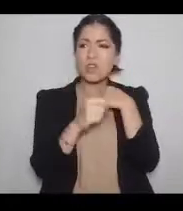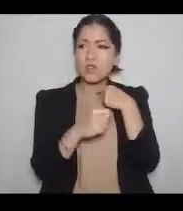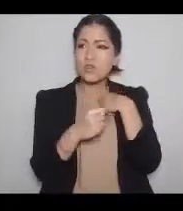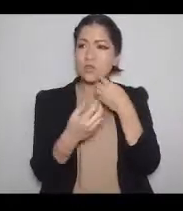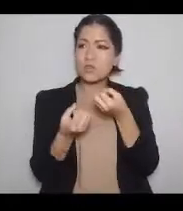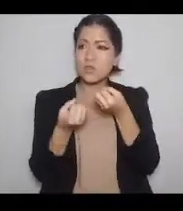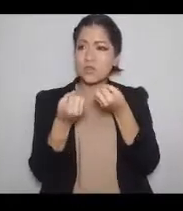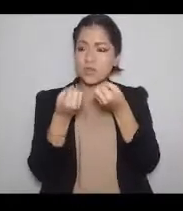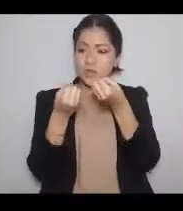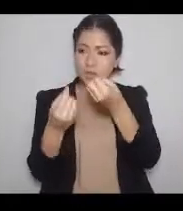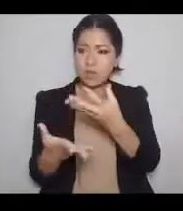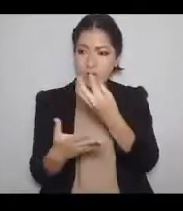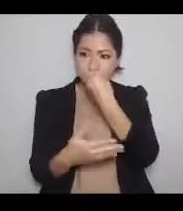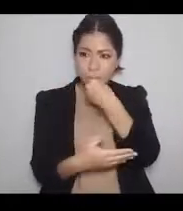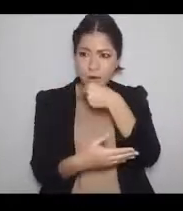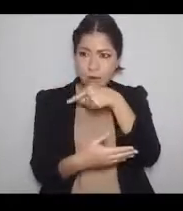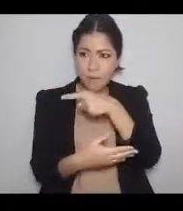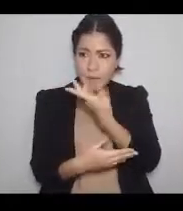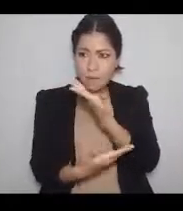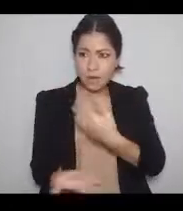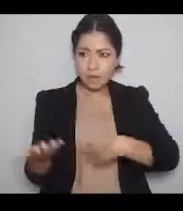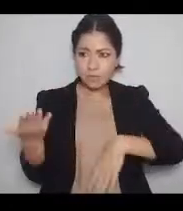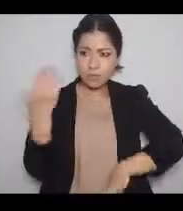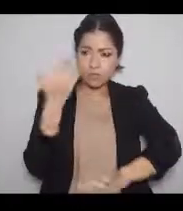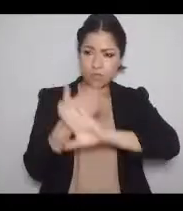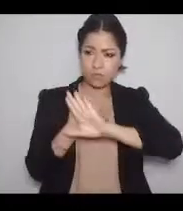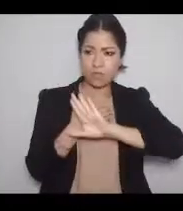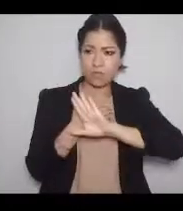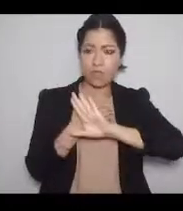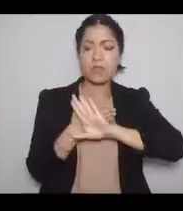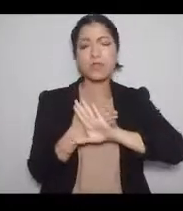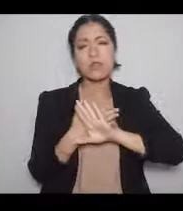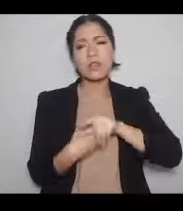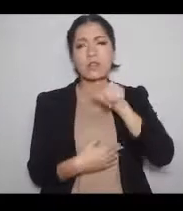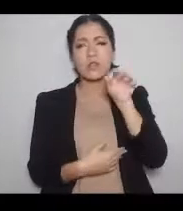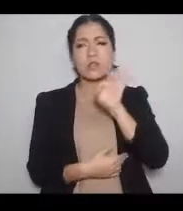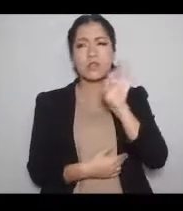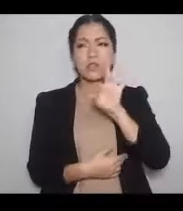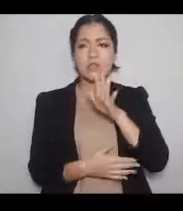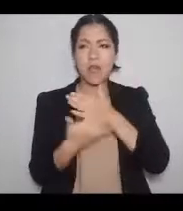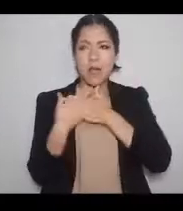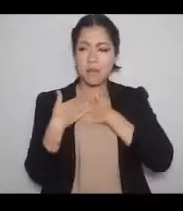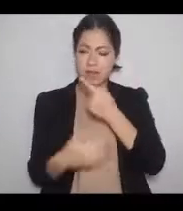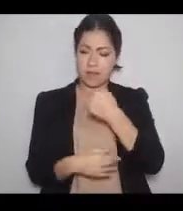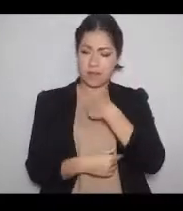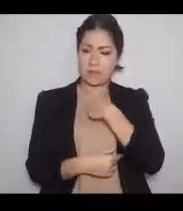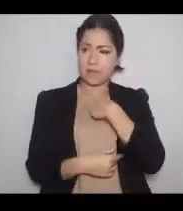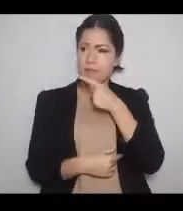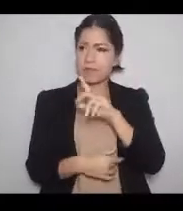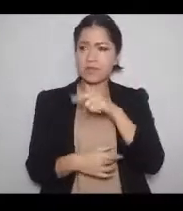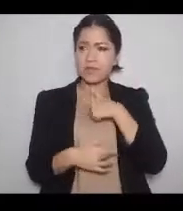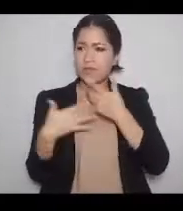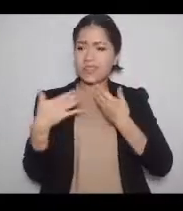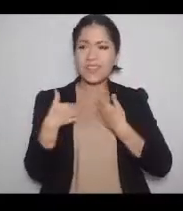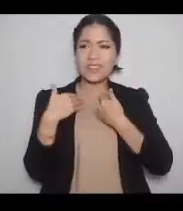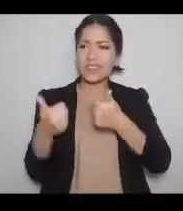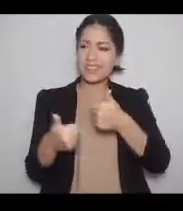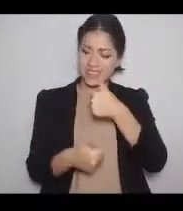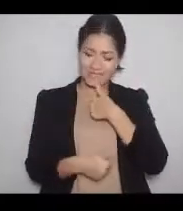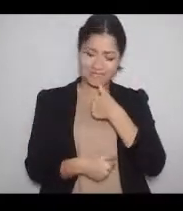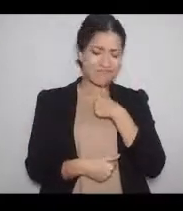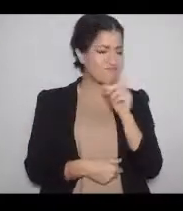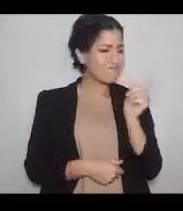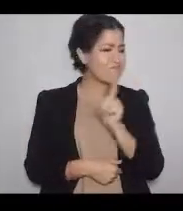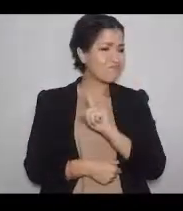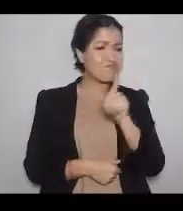Me amas con la simplicidad de un perro que ama a quien le da un hueso. Sí, te amo,